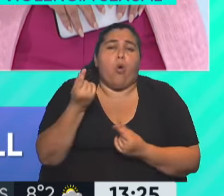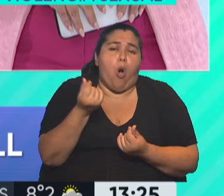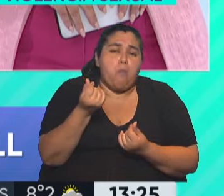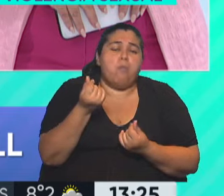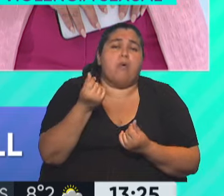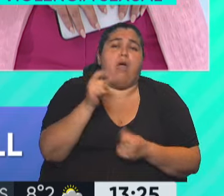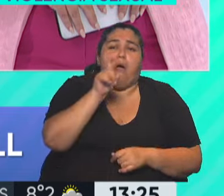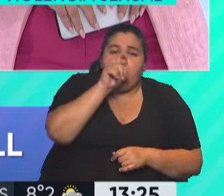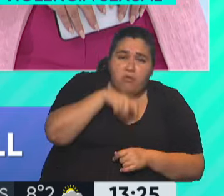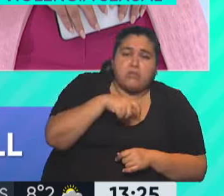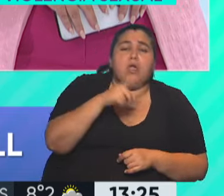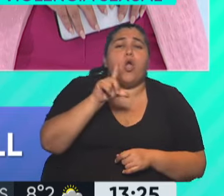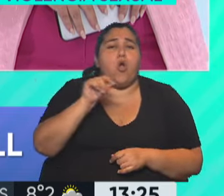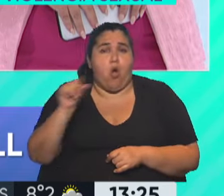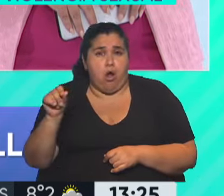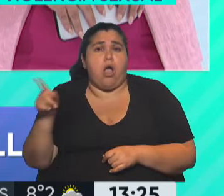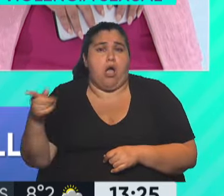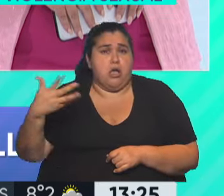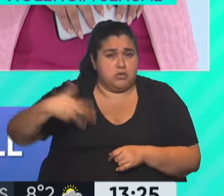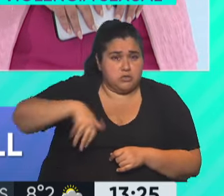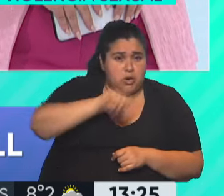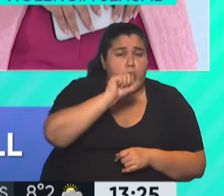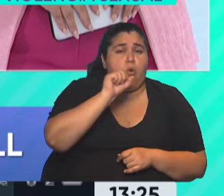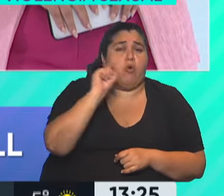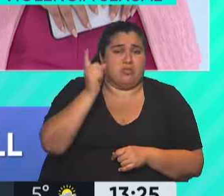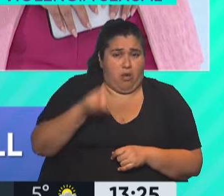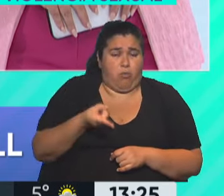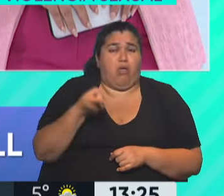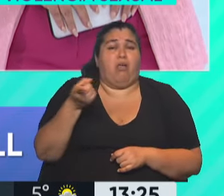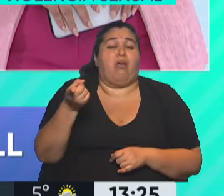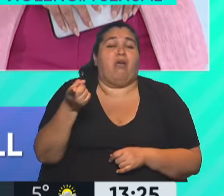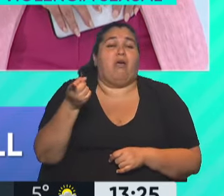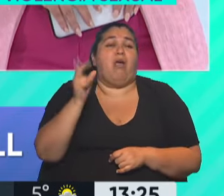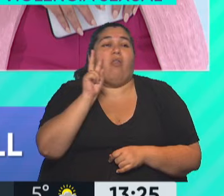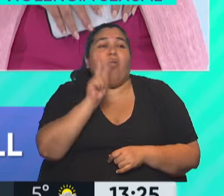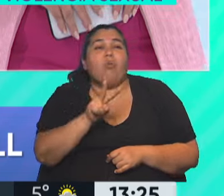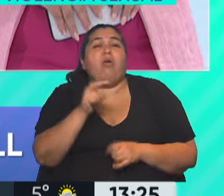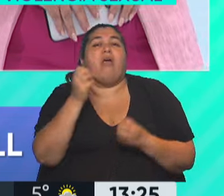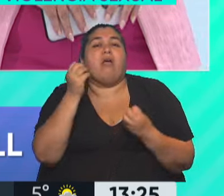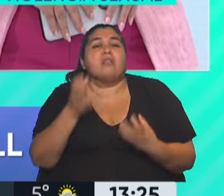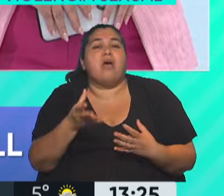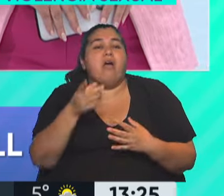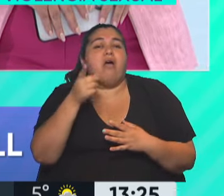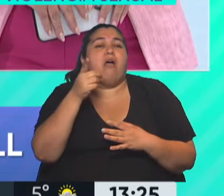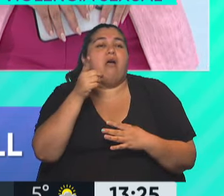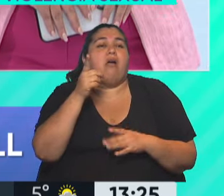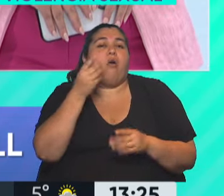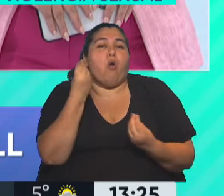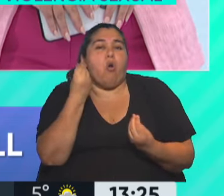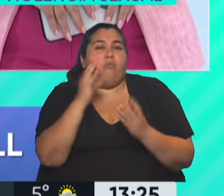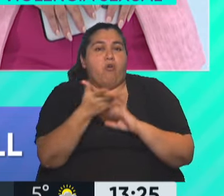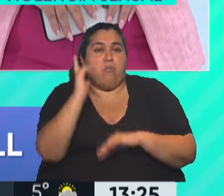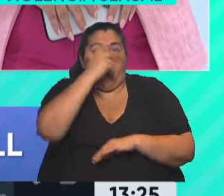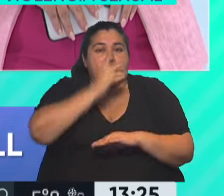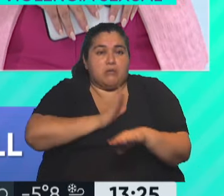Coca, ella se encargó de comprar Fernet y Coca, se encargó de ver de cómo entrar al